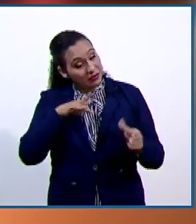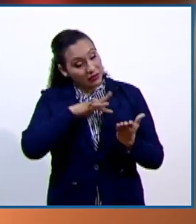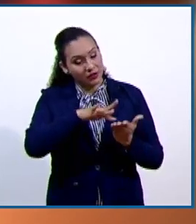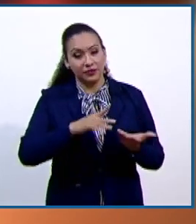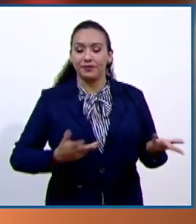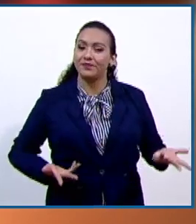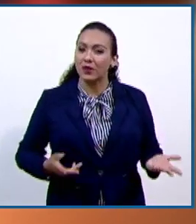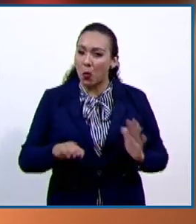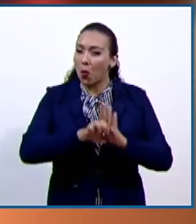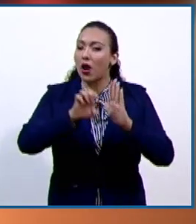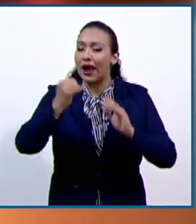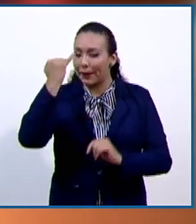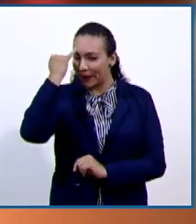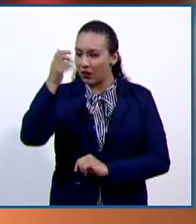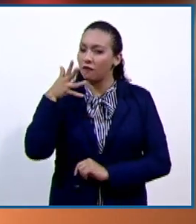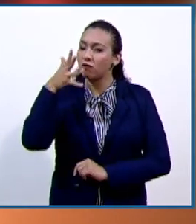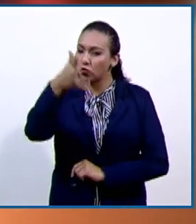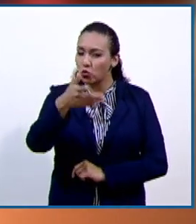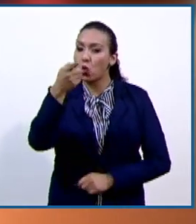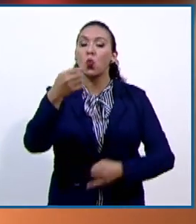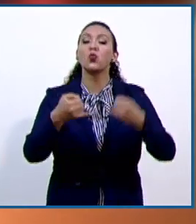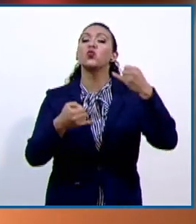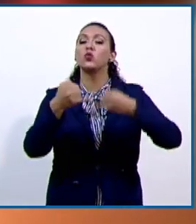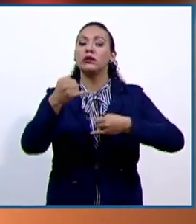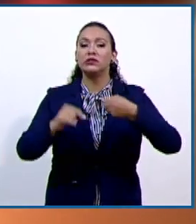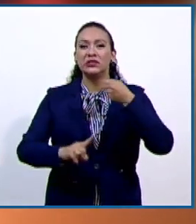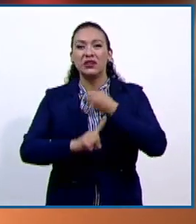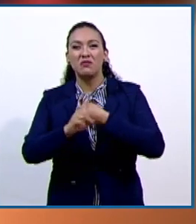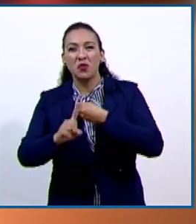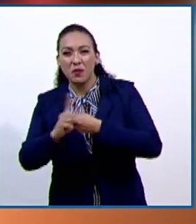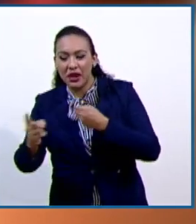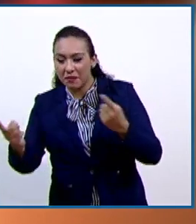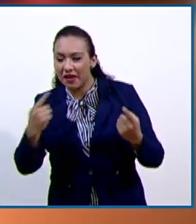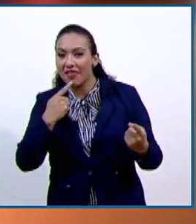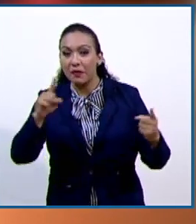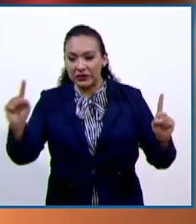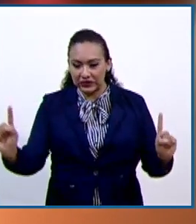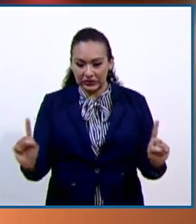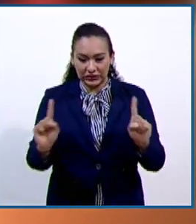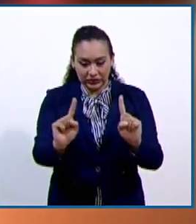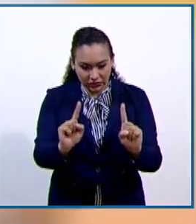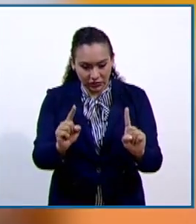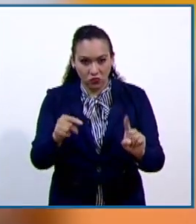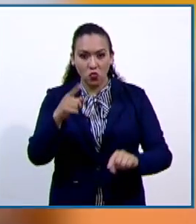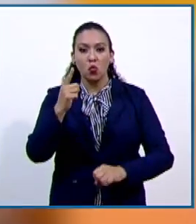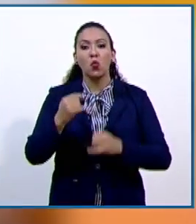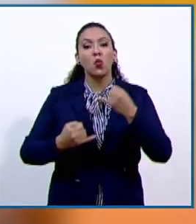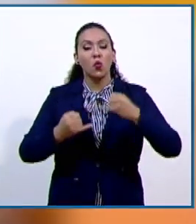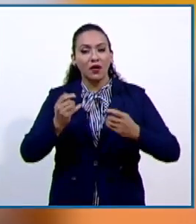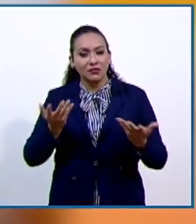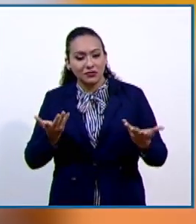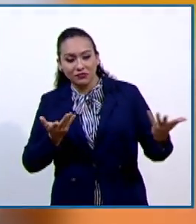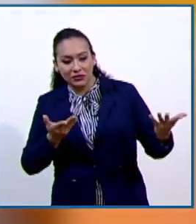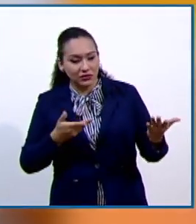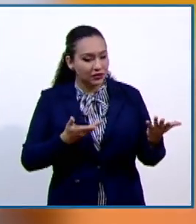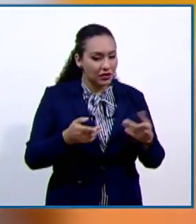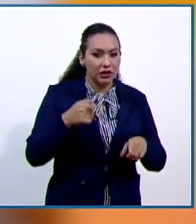tengamos que responder, no vamos a ver el asunto de la misma manera. Tenemos que